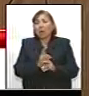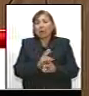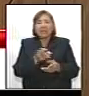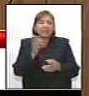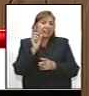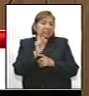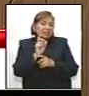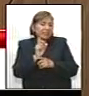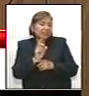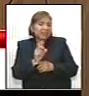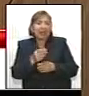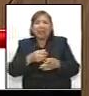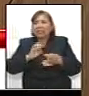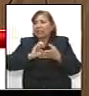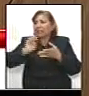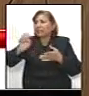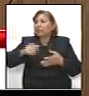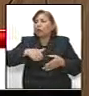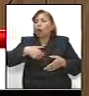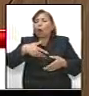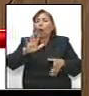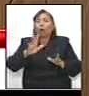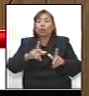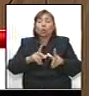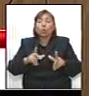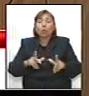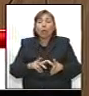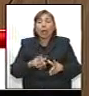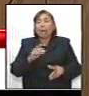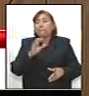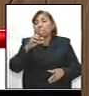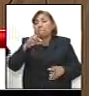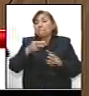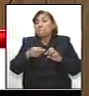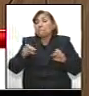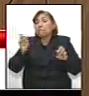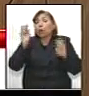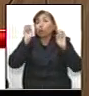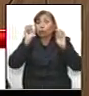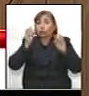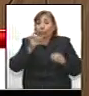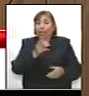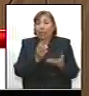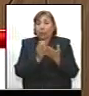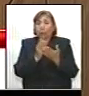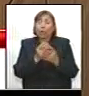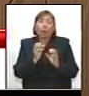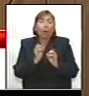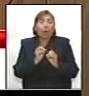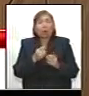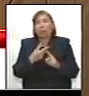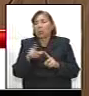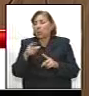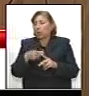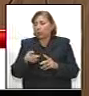de extensión, servicio de sus centros preuniversitario, posgrado o cualquier otro servicio educativo distinto;